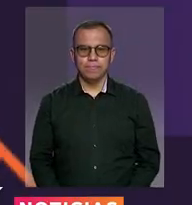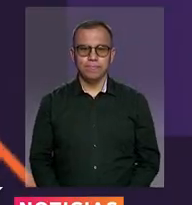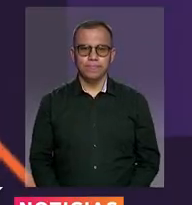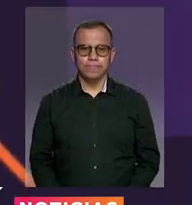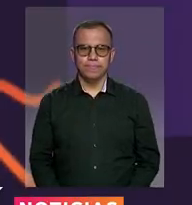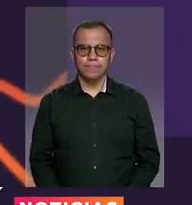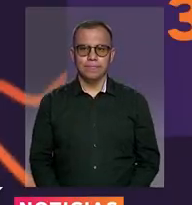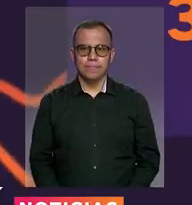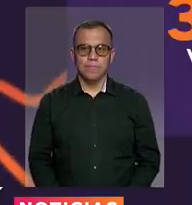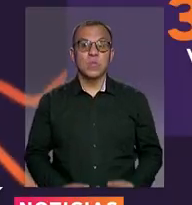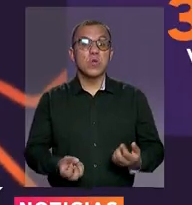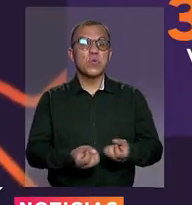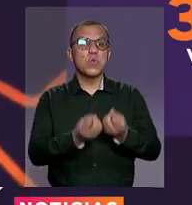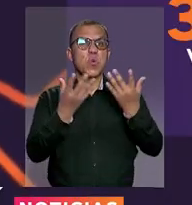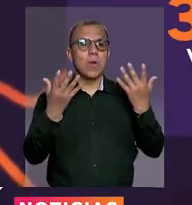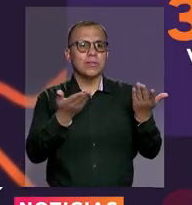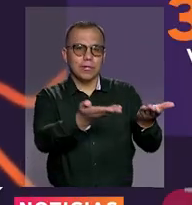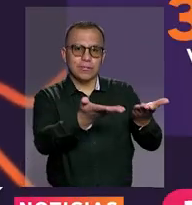De las